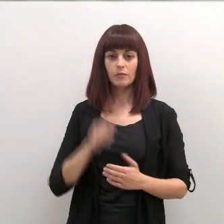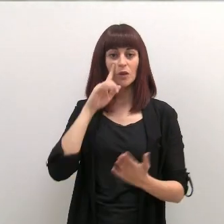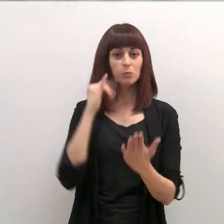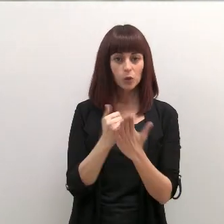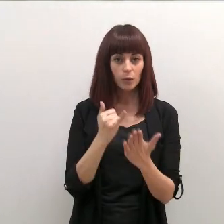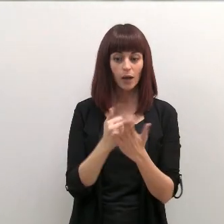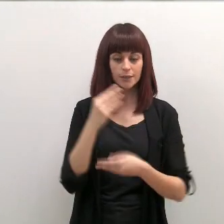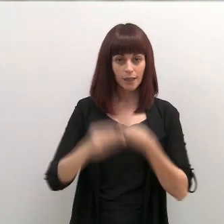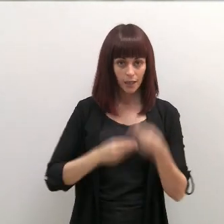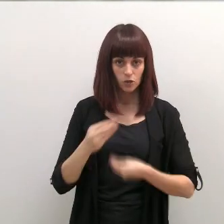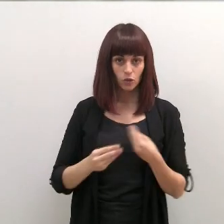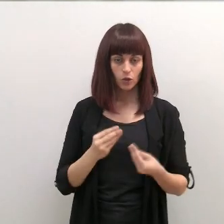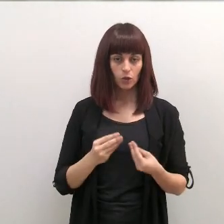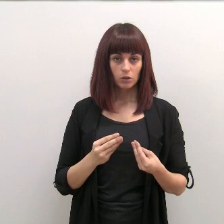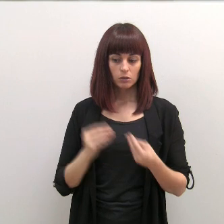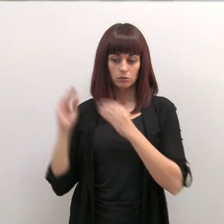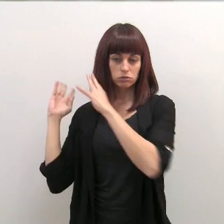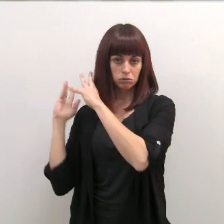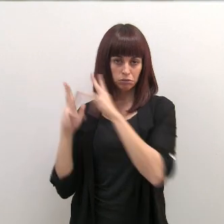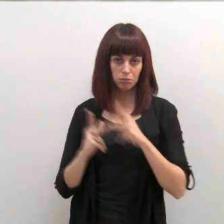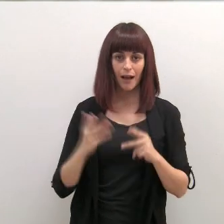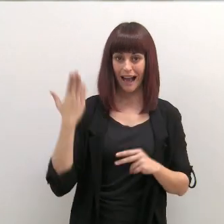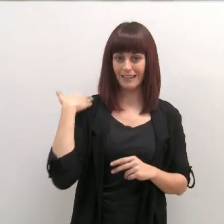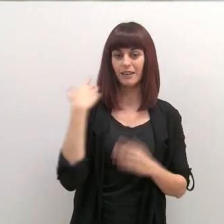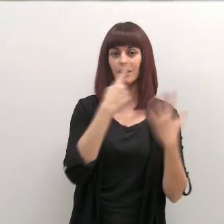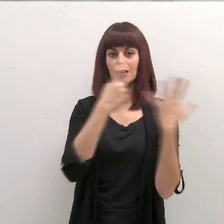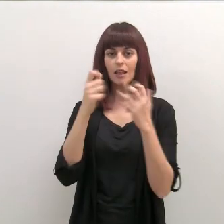pruebas realizado ascendió ayer a